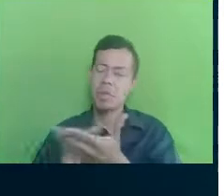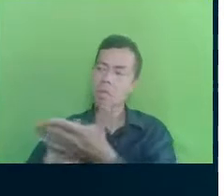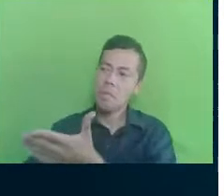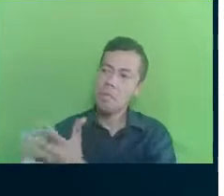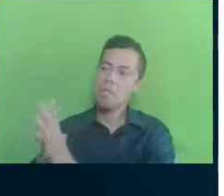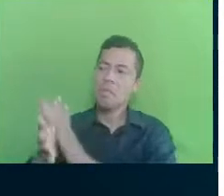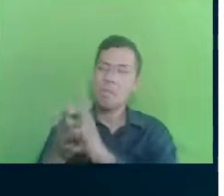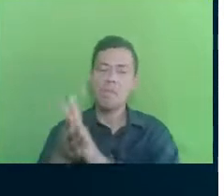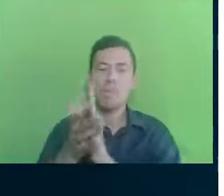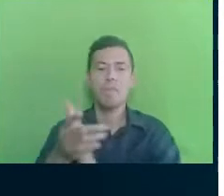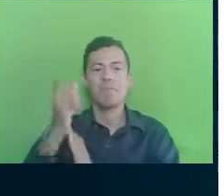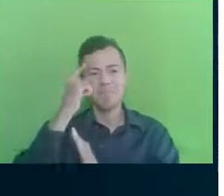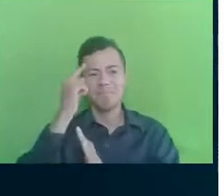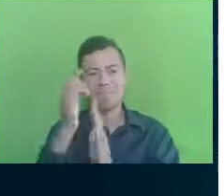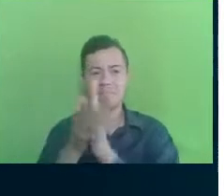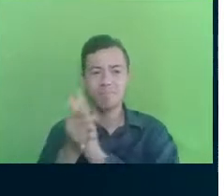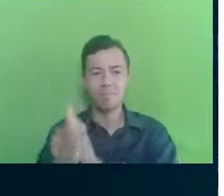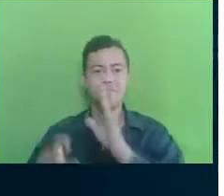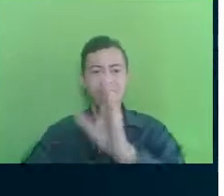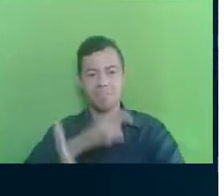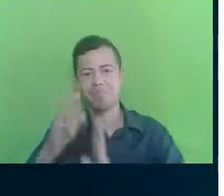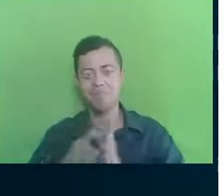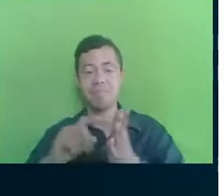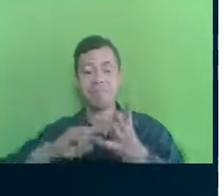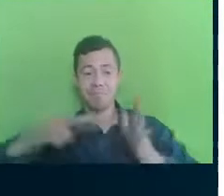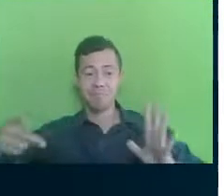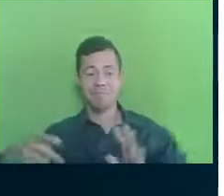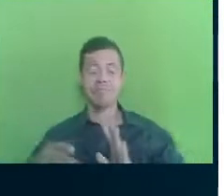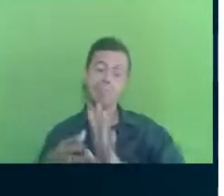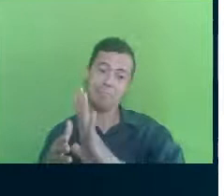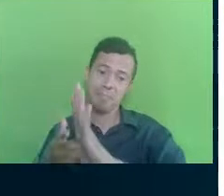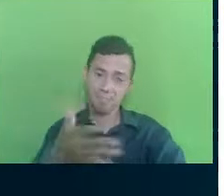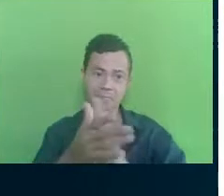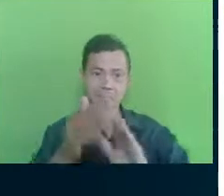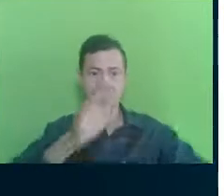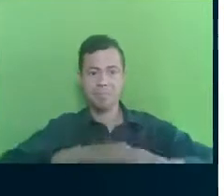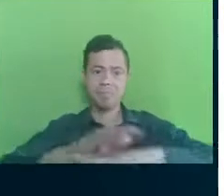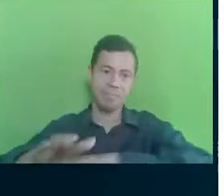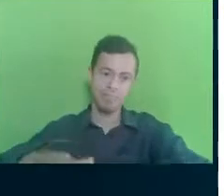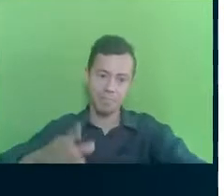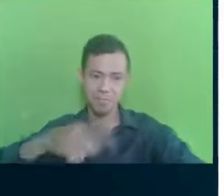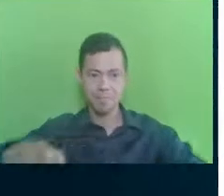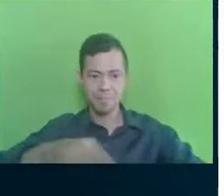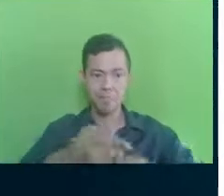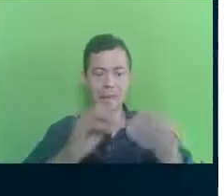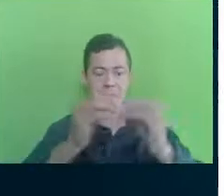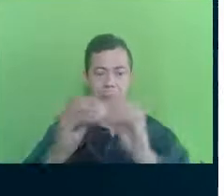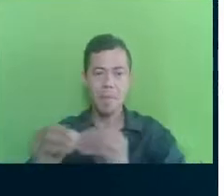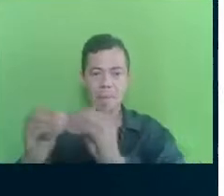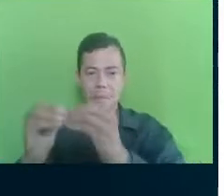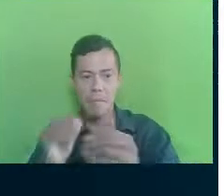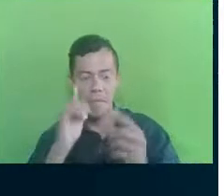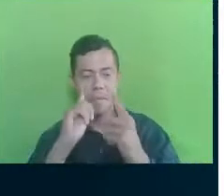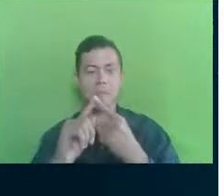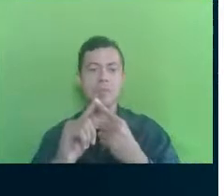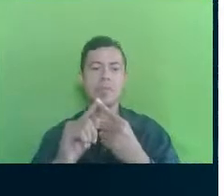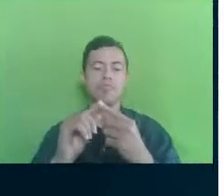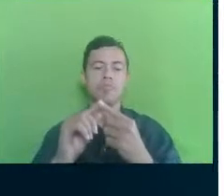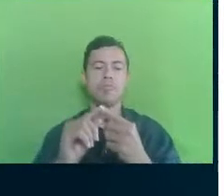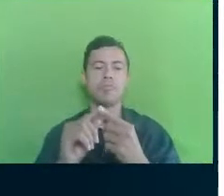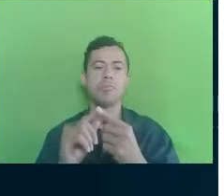inteligencia artificial como algo que puede hacer internamente y evidentemente habilitar a los equipos para que lo puedan hacer, para poder crear